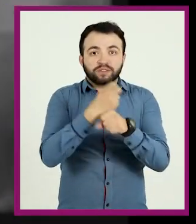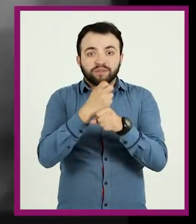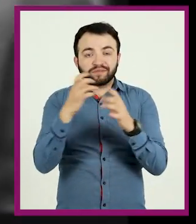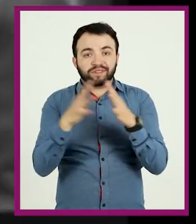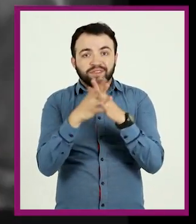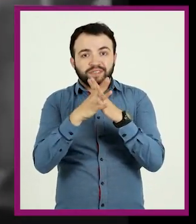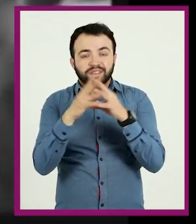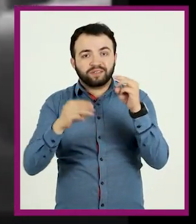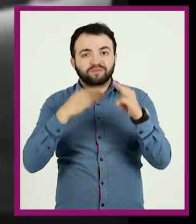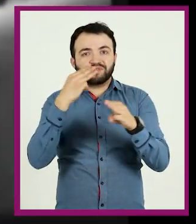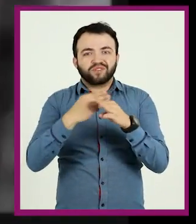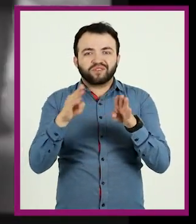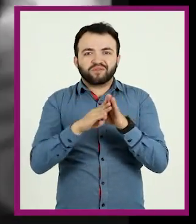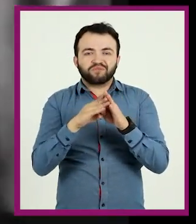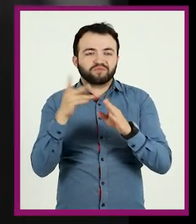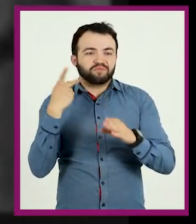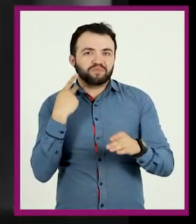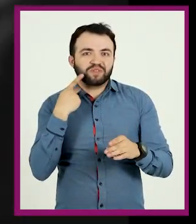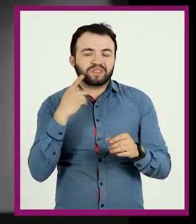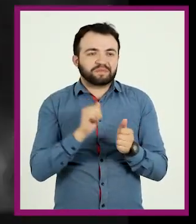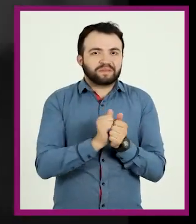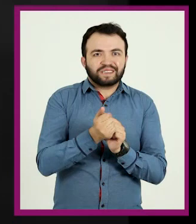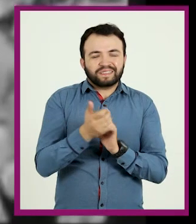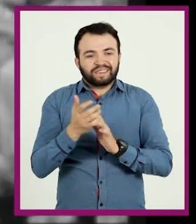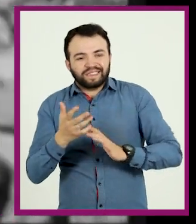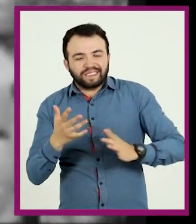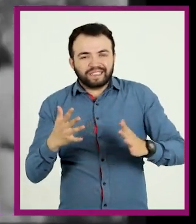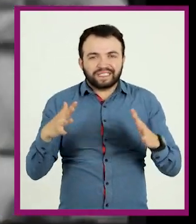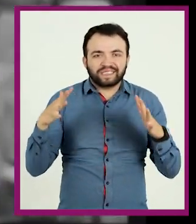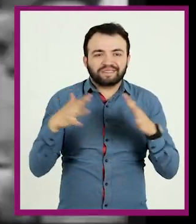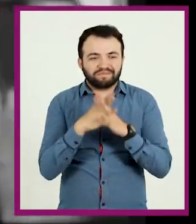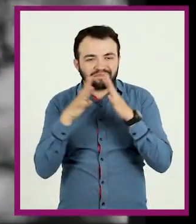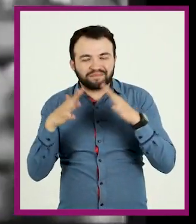Guerra Mundial, lo cual llevó a gran inestabilidad